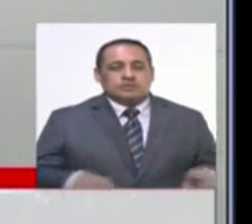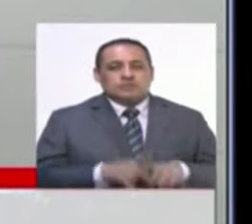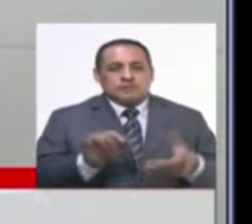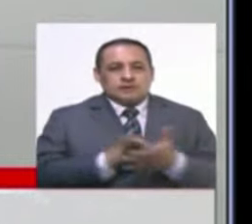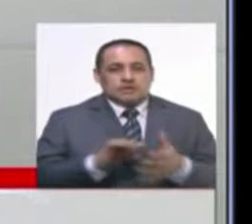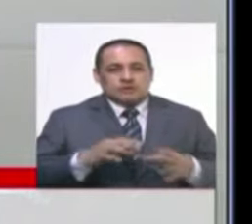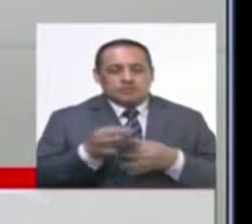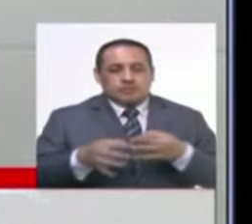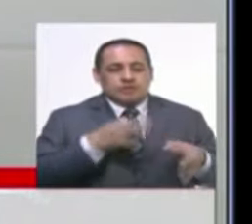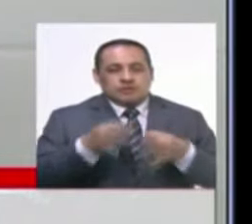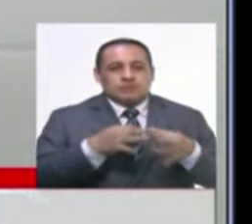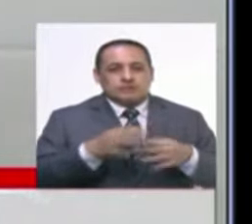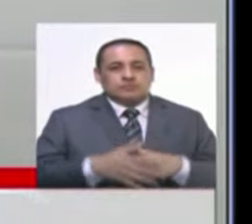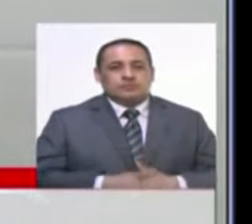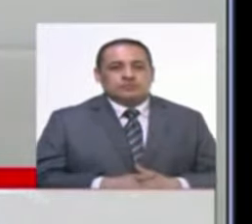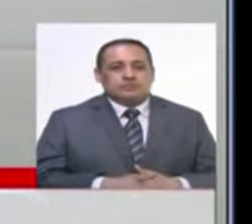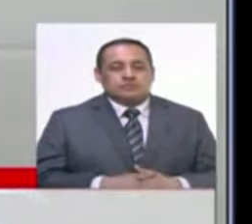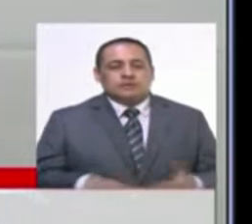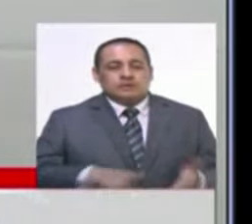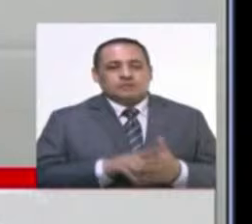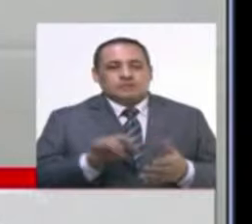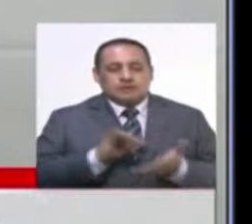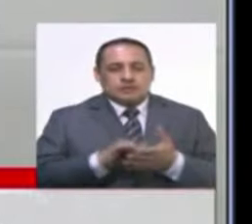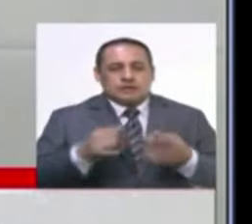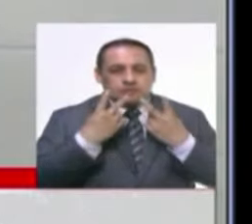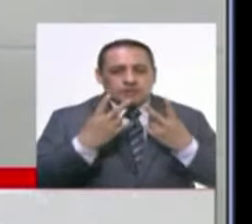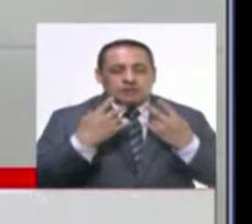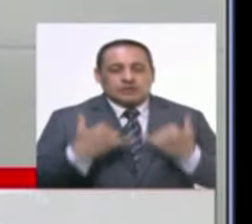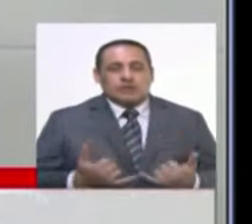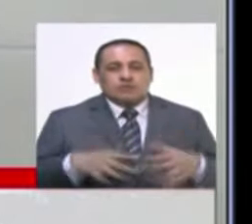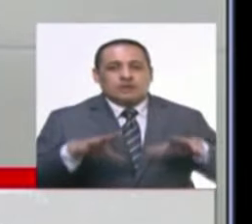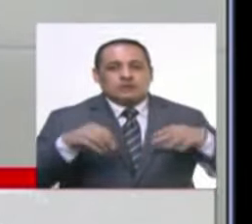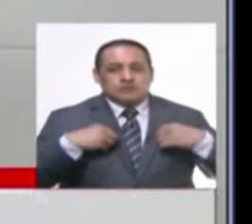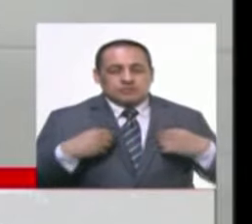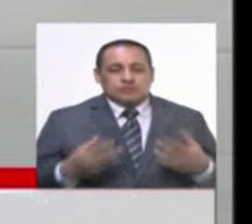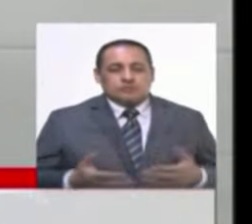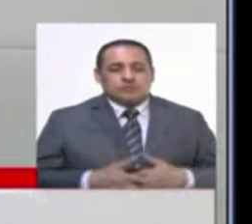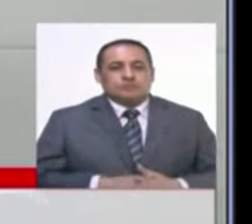que estoy diciendo, en las cuales incluso acepto